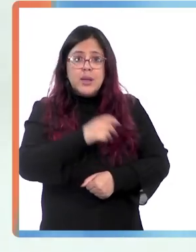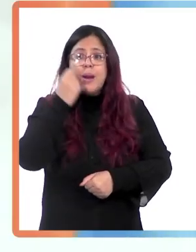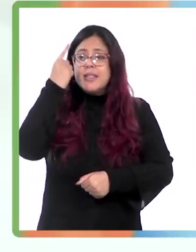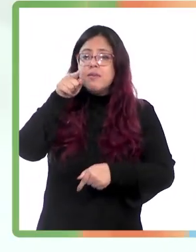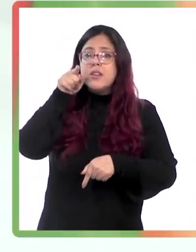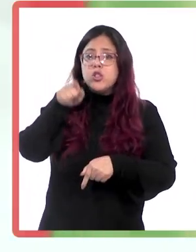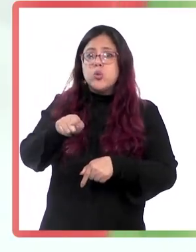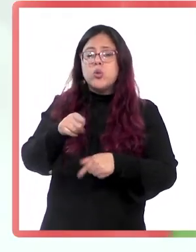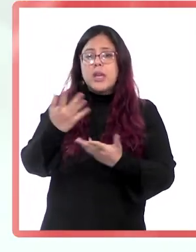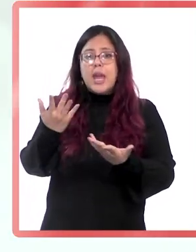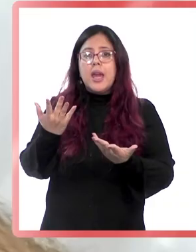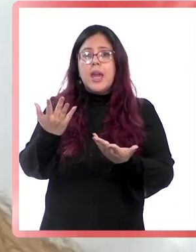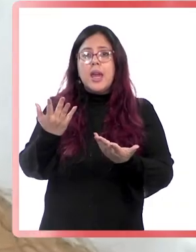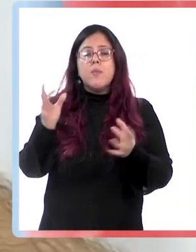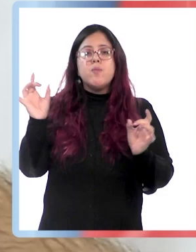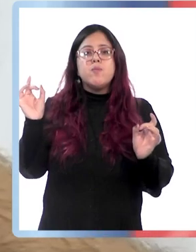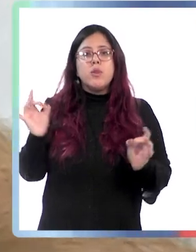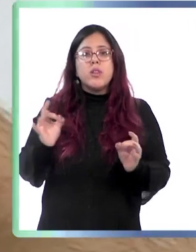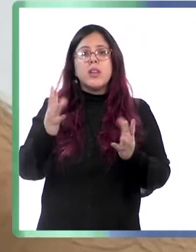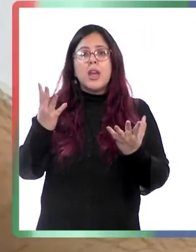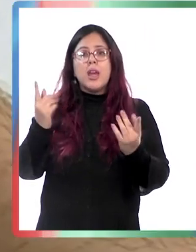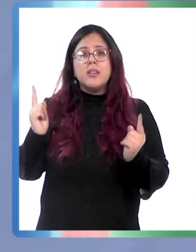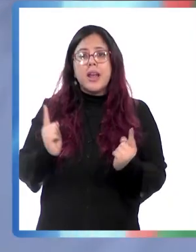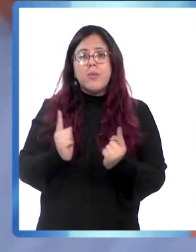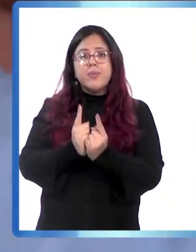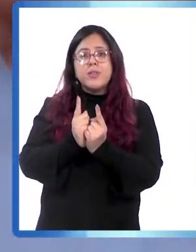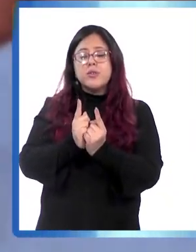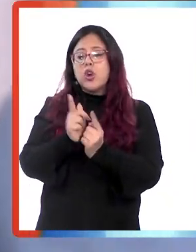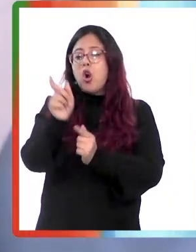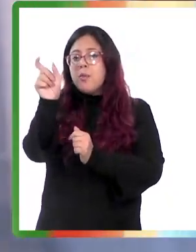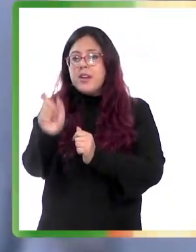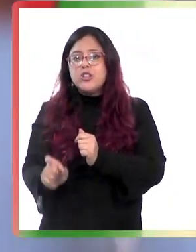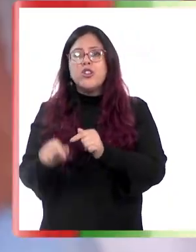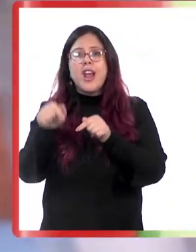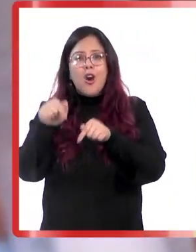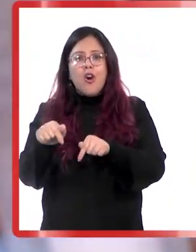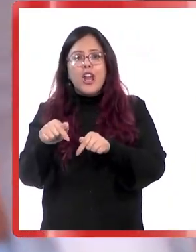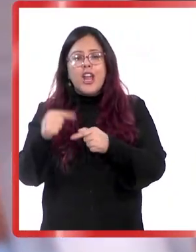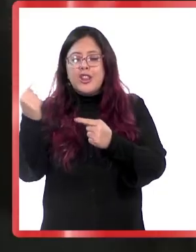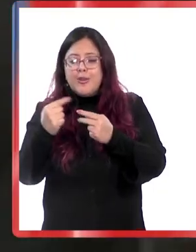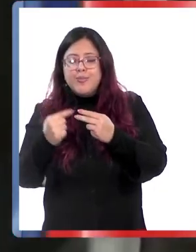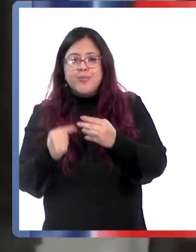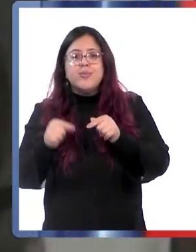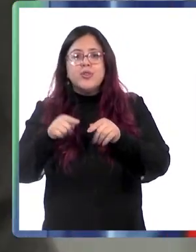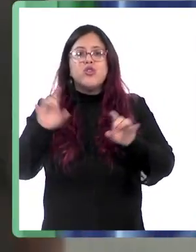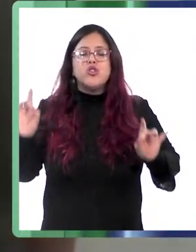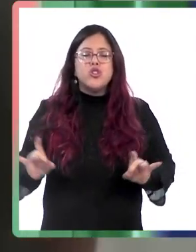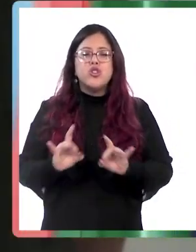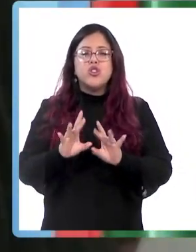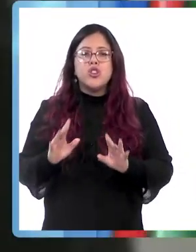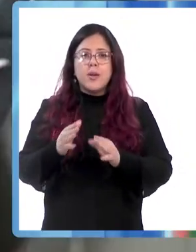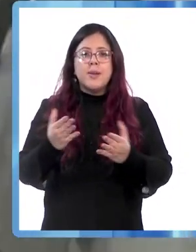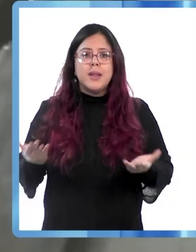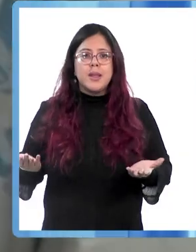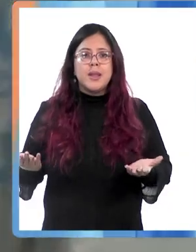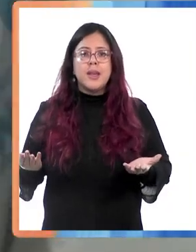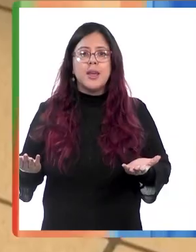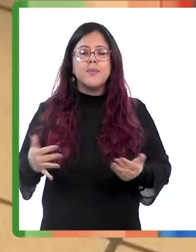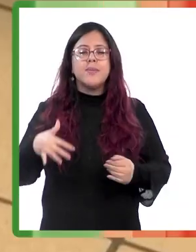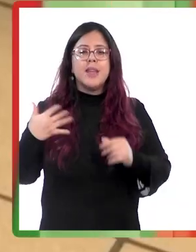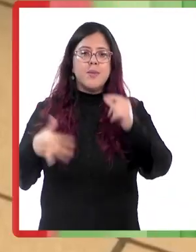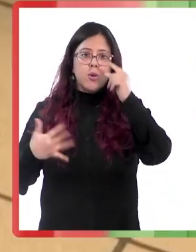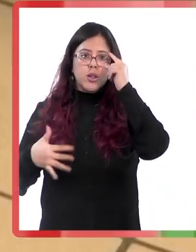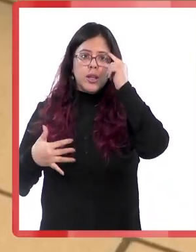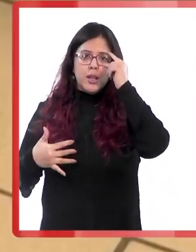para saber si tú has estado con una persona que tenga estas conductas. Eso solo fue